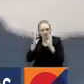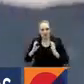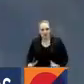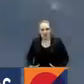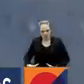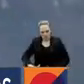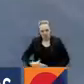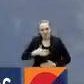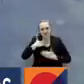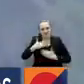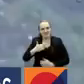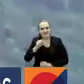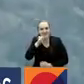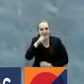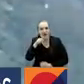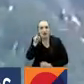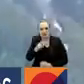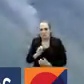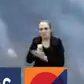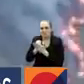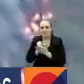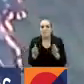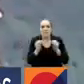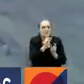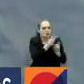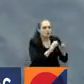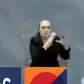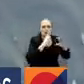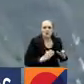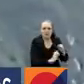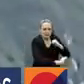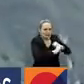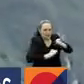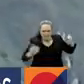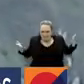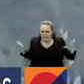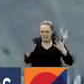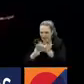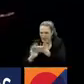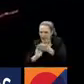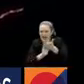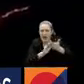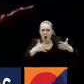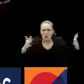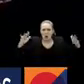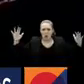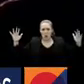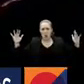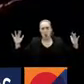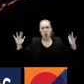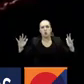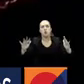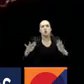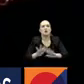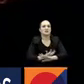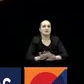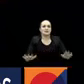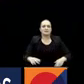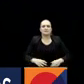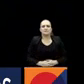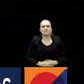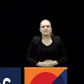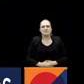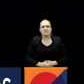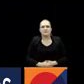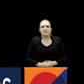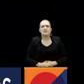la gente aquí de la vereda, por supuesto, que ayudamos todos para que se pudiera pagar todo esto. Sobre las